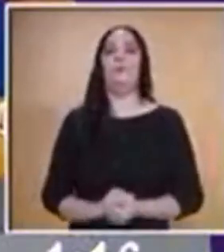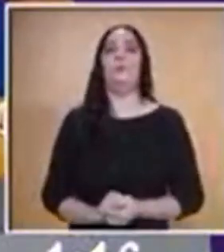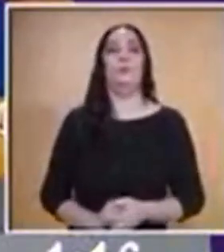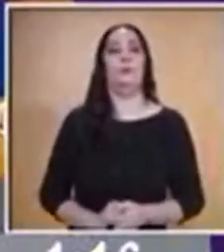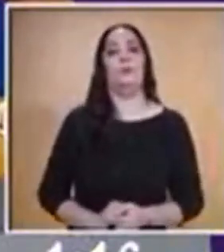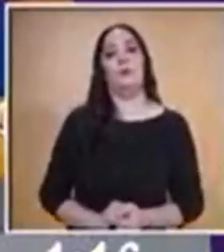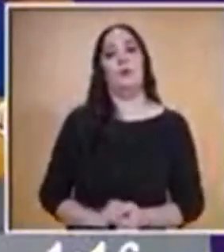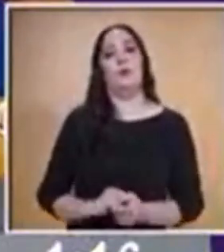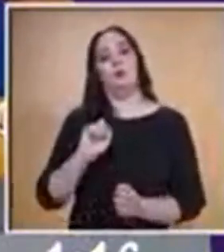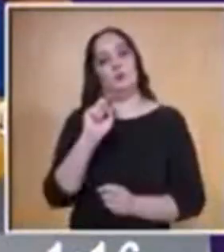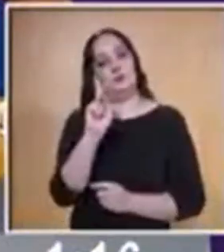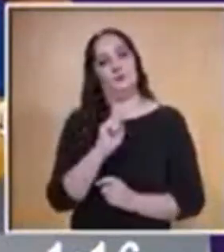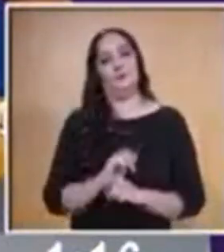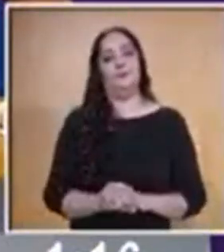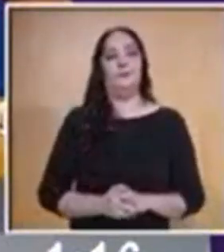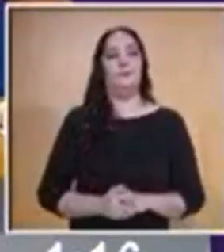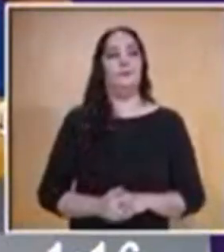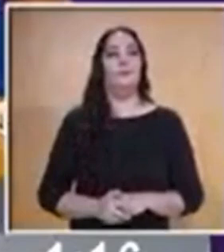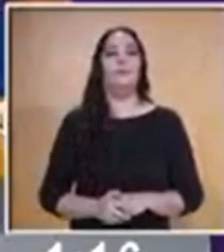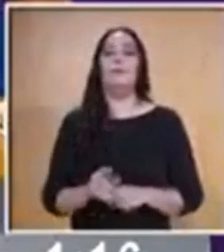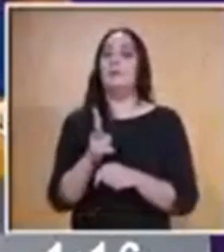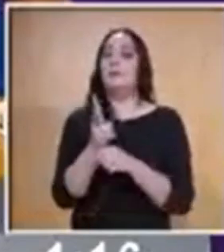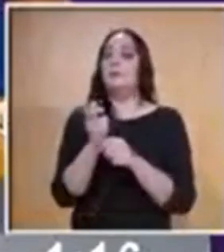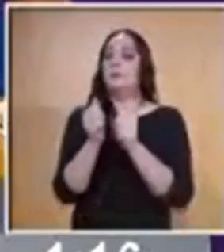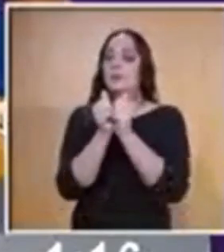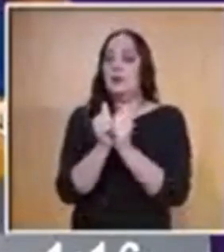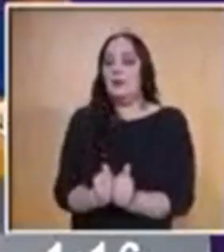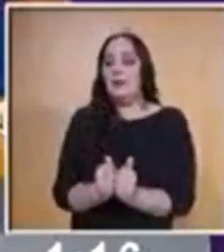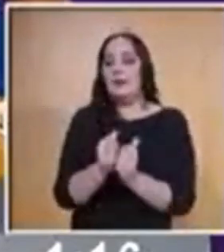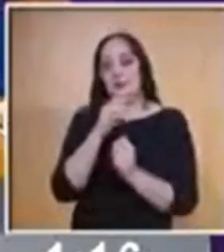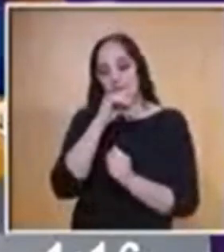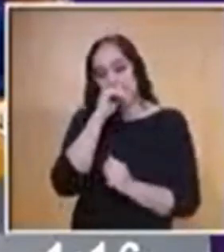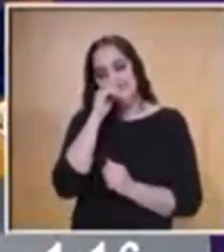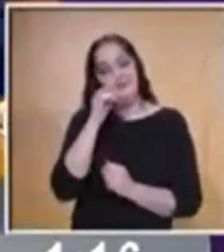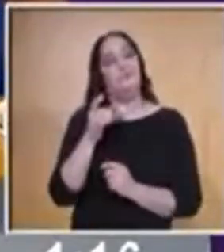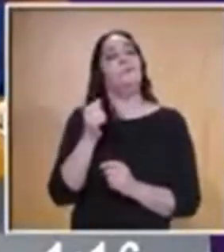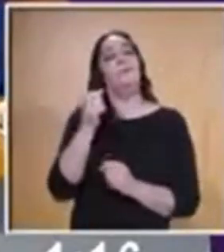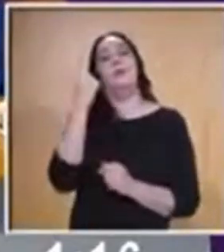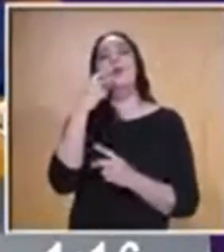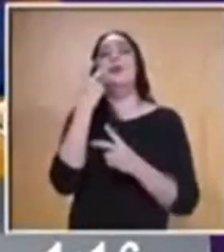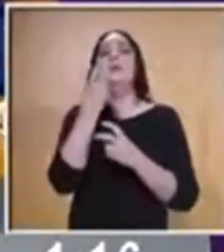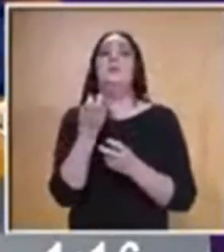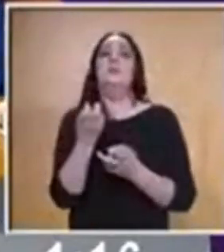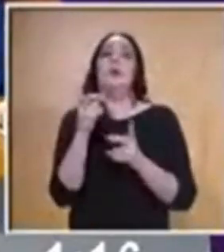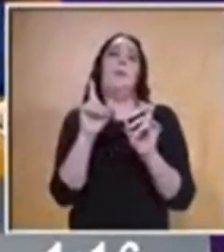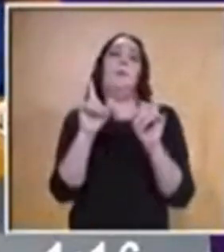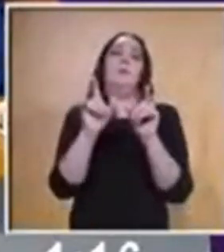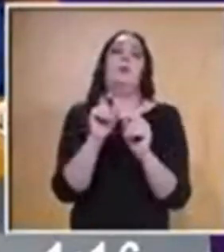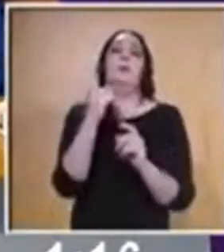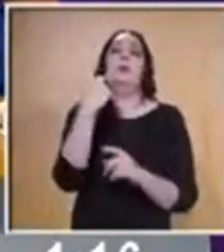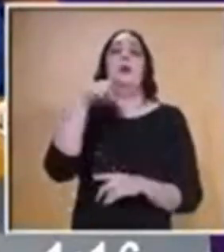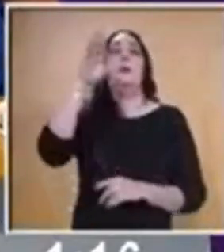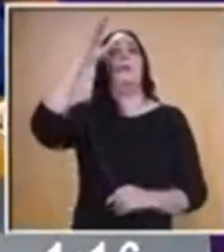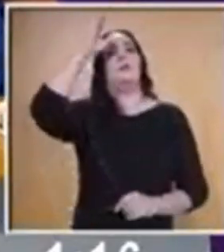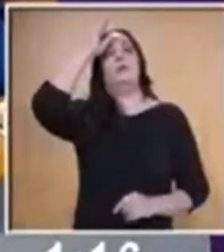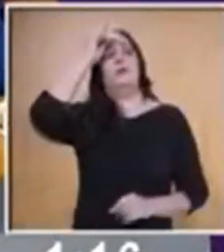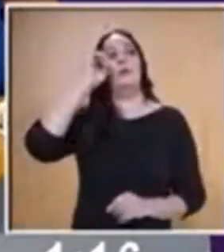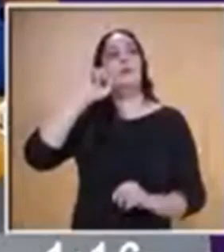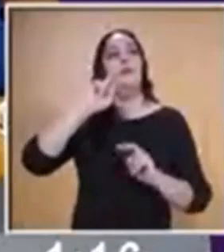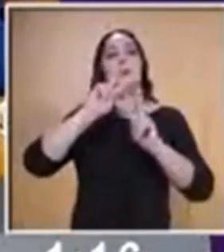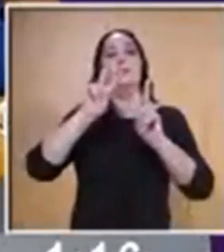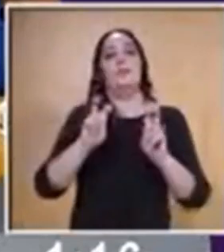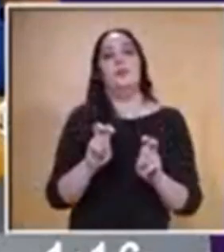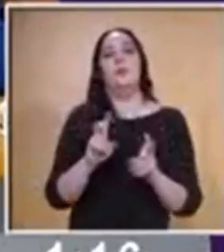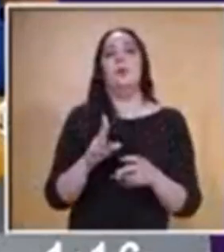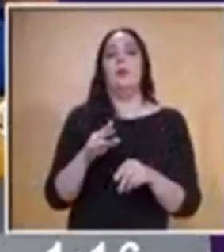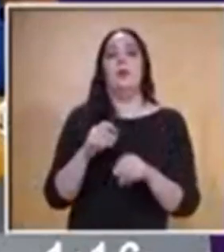Muy bien. Te invitamos a quedarte en el transcurso de esta cápsula para que aprendamos algo respecto al sistema